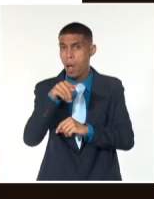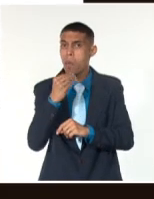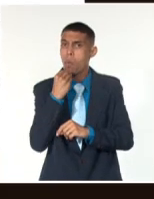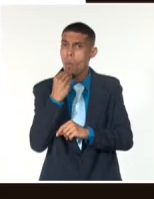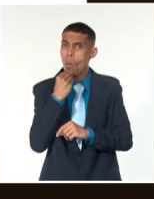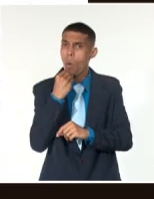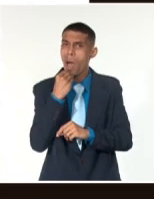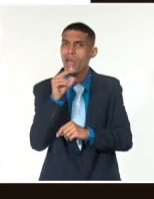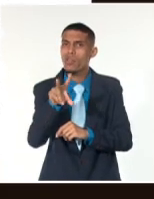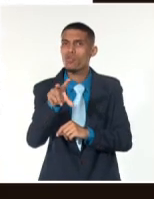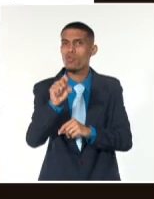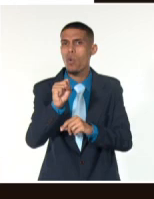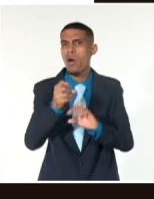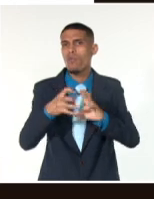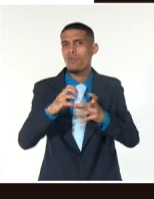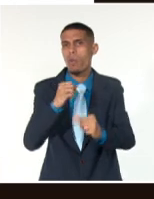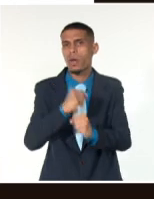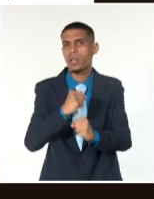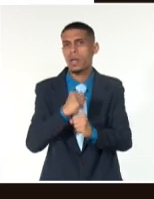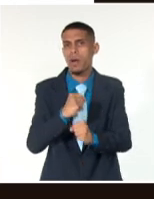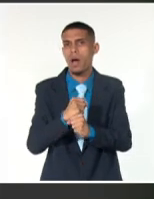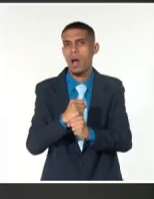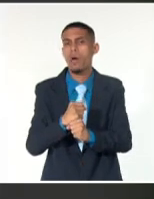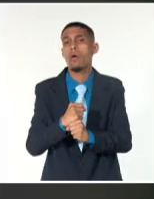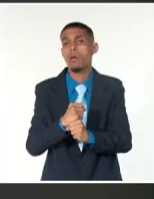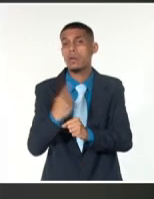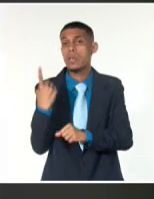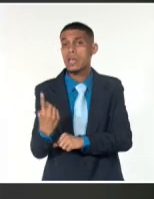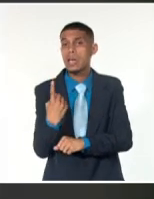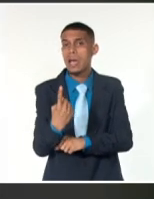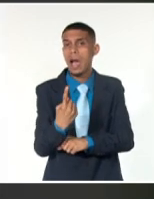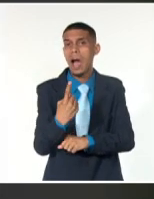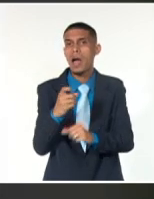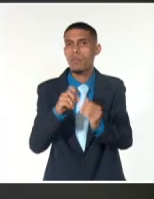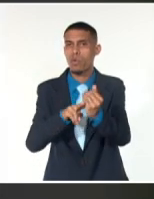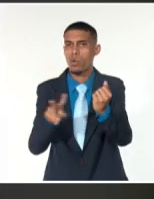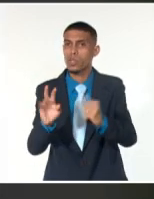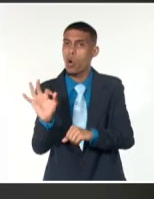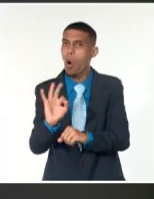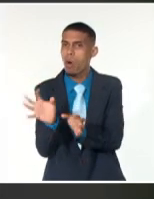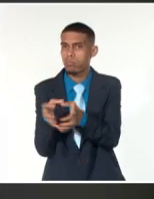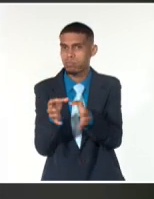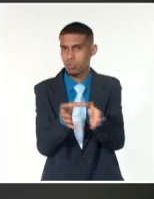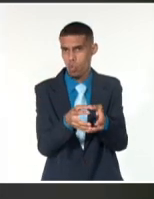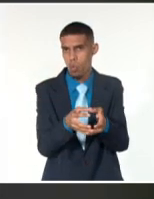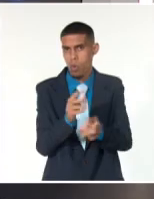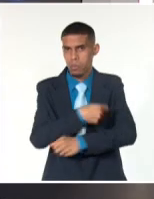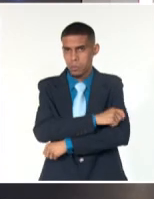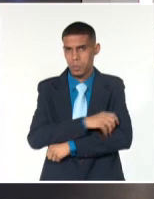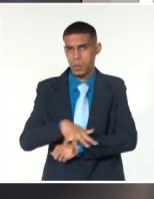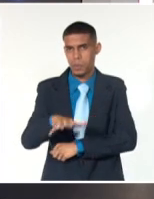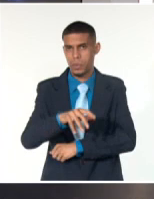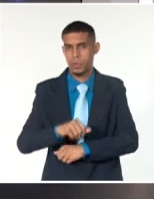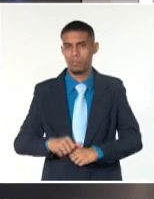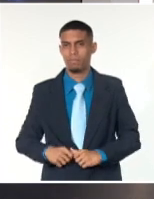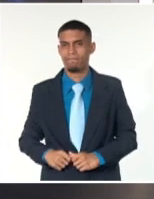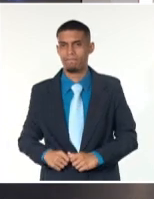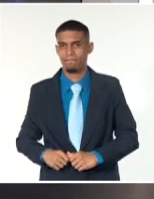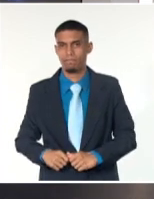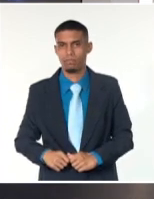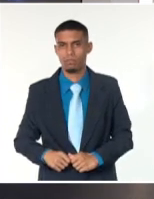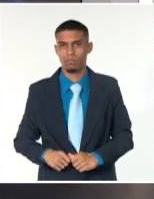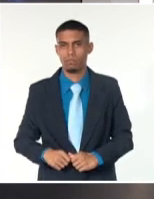medidas que se tomen a las particularidades de cada territorio o grupo poblacional y la